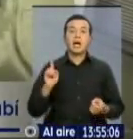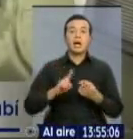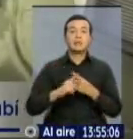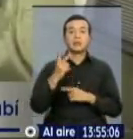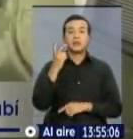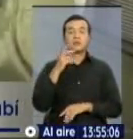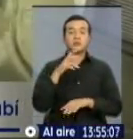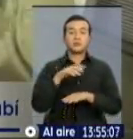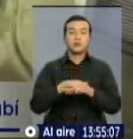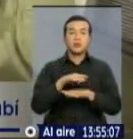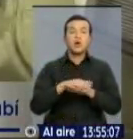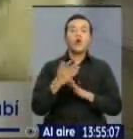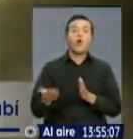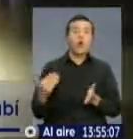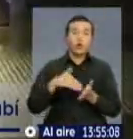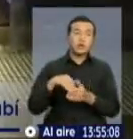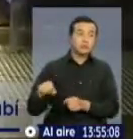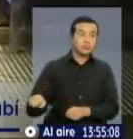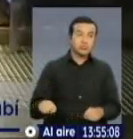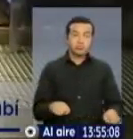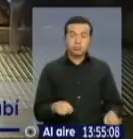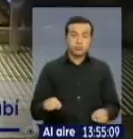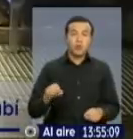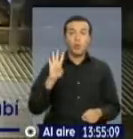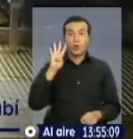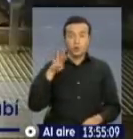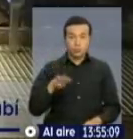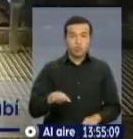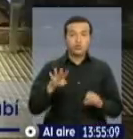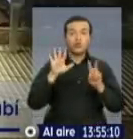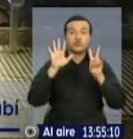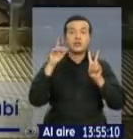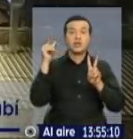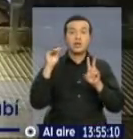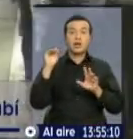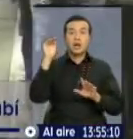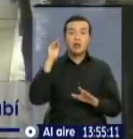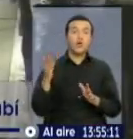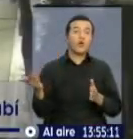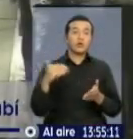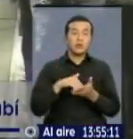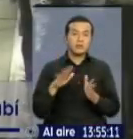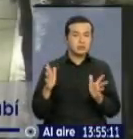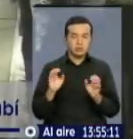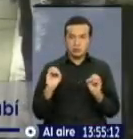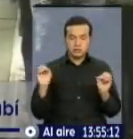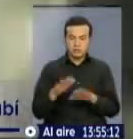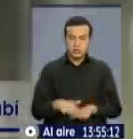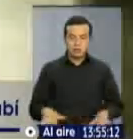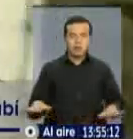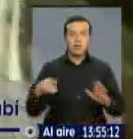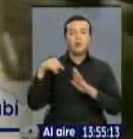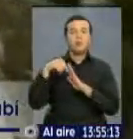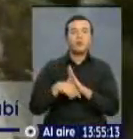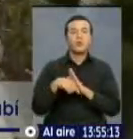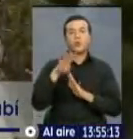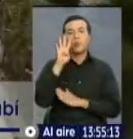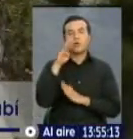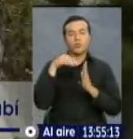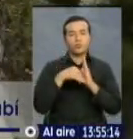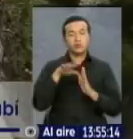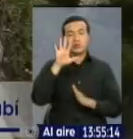se cuantificaban más réplicas del temblor principal de 4.7 grados en la escala de Richter, el cual se localizó a una profundidad de